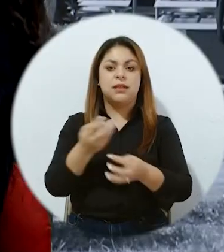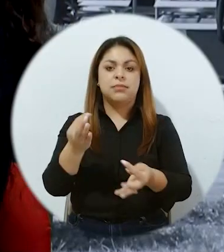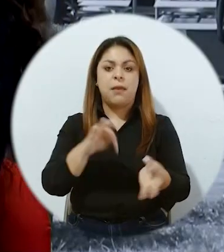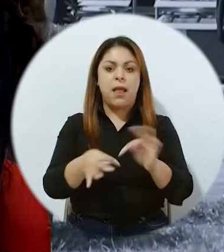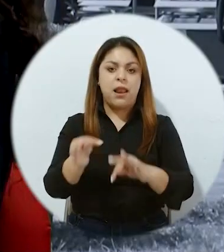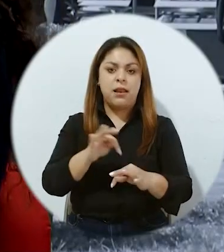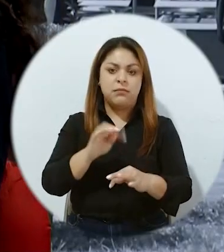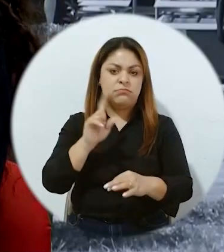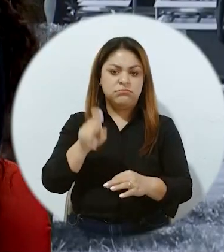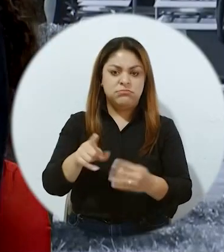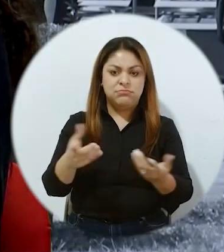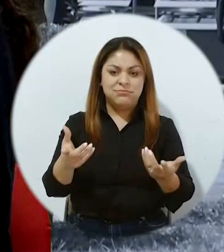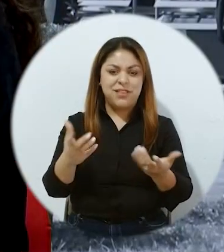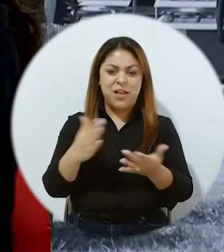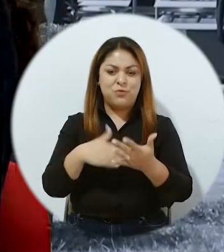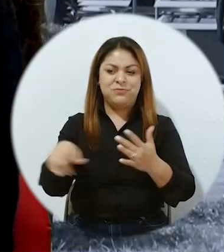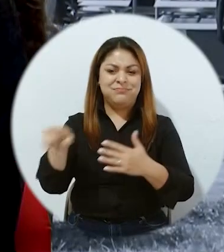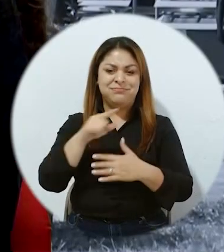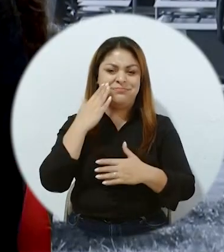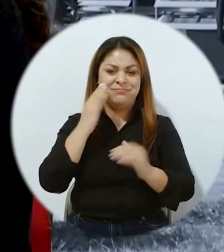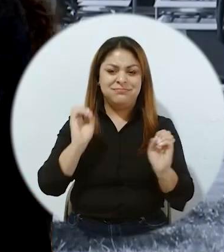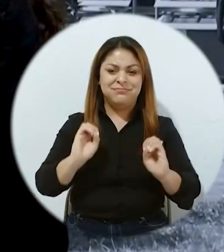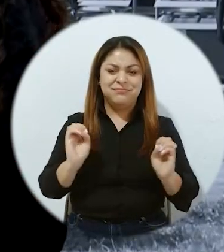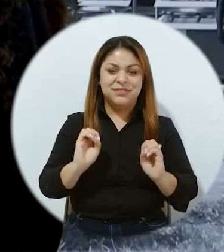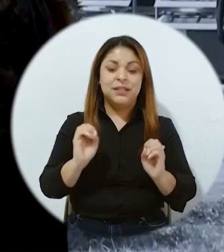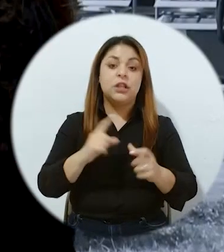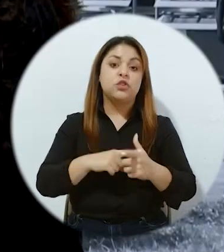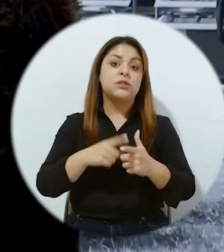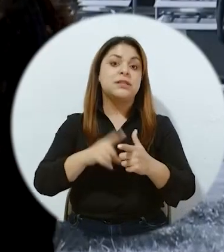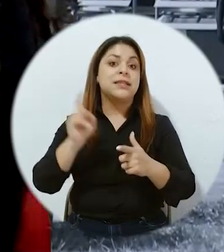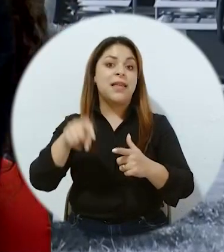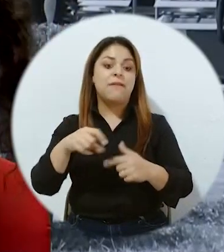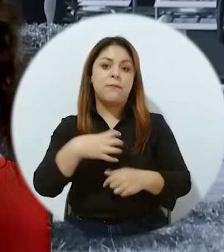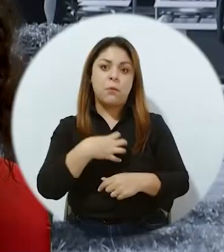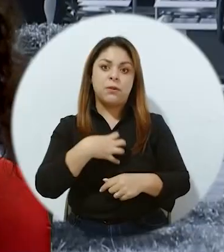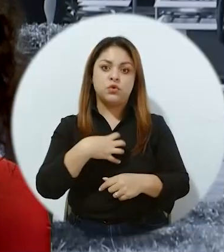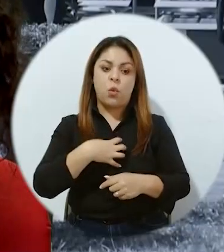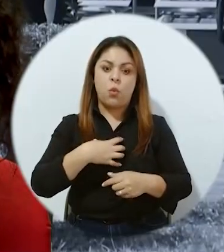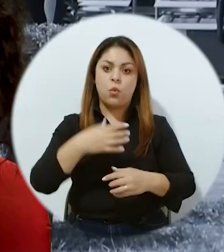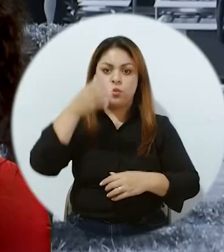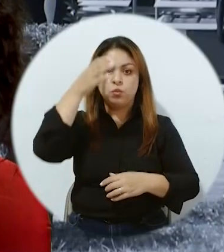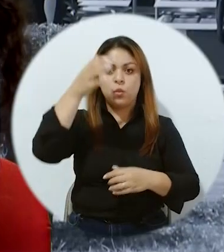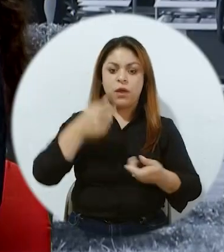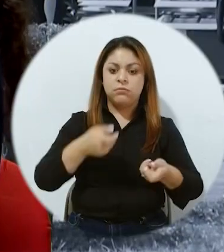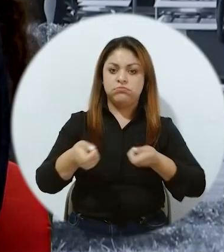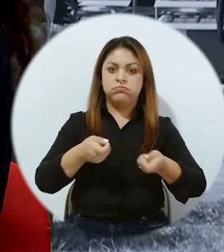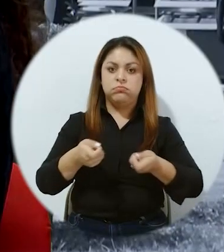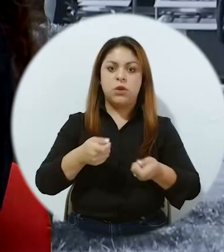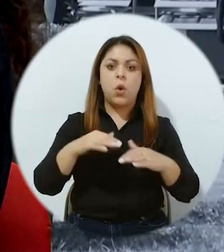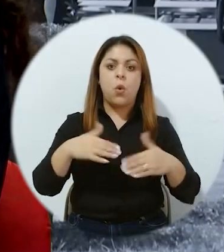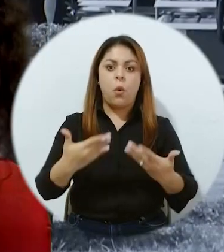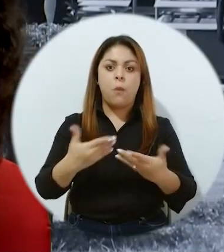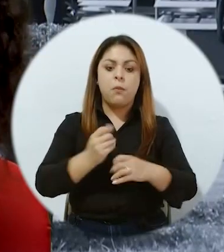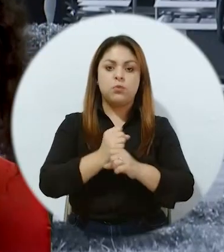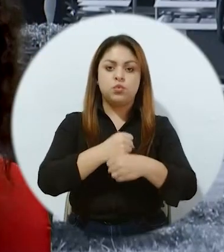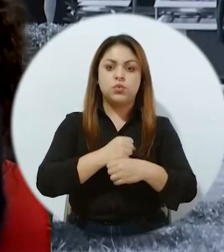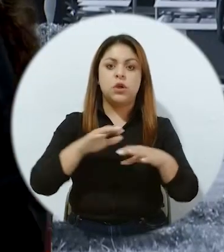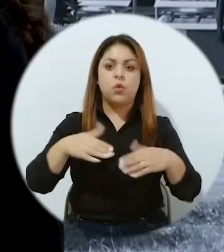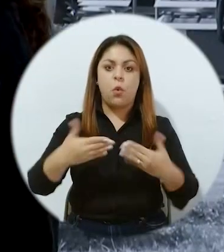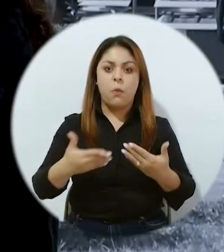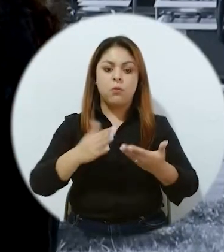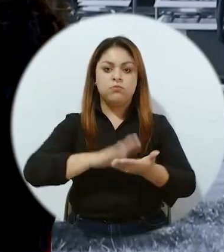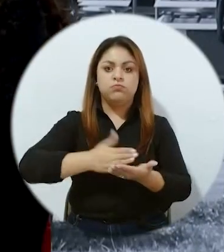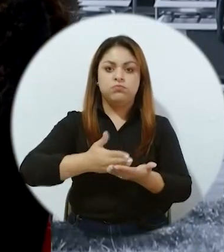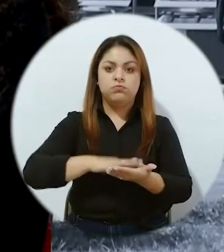esta apropiación que tienen las culturas y los pueblos de lo que producen y cómo lo procesan, cómo lo cocinan y cómo lo